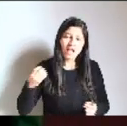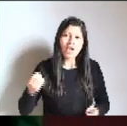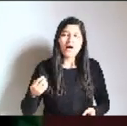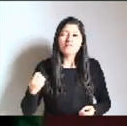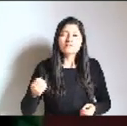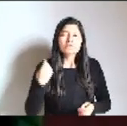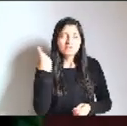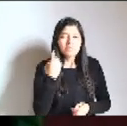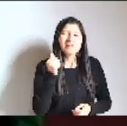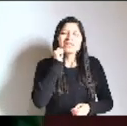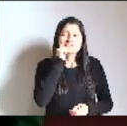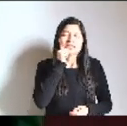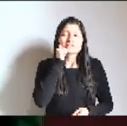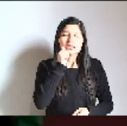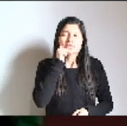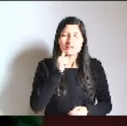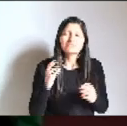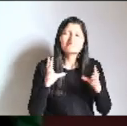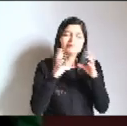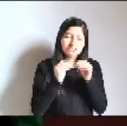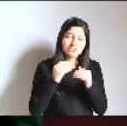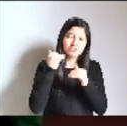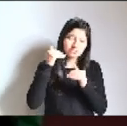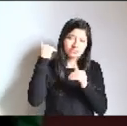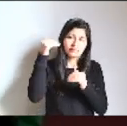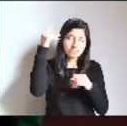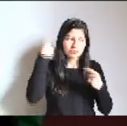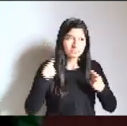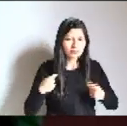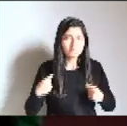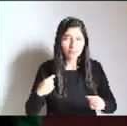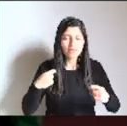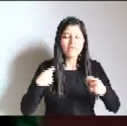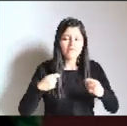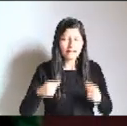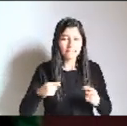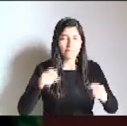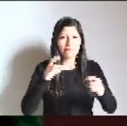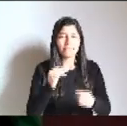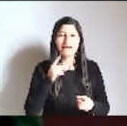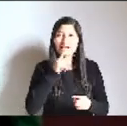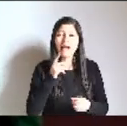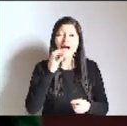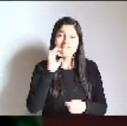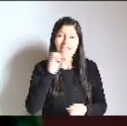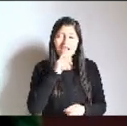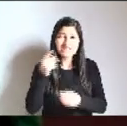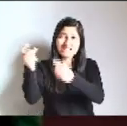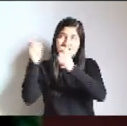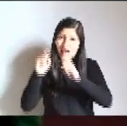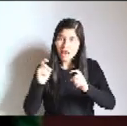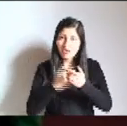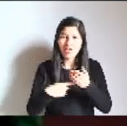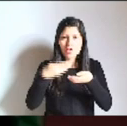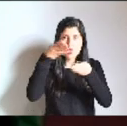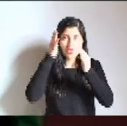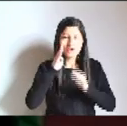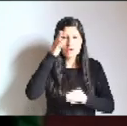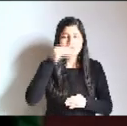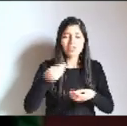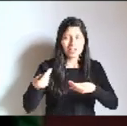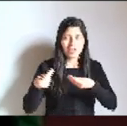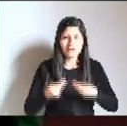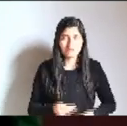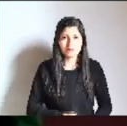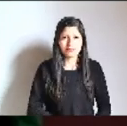renueve. La fe es un don. Es un regalo que Dios nos hace. Y como tal, debemos no